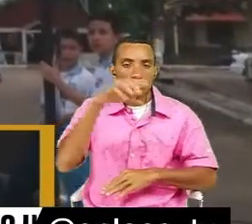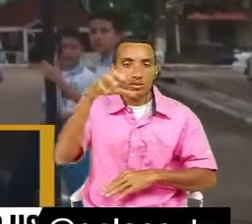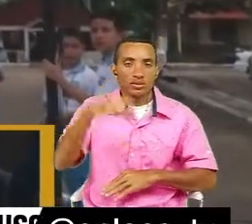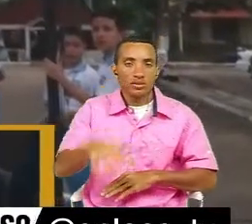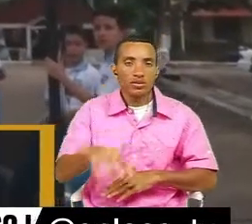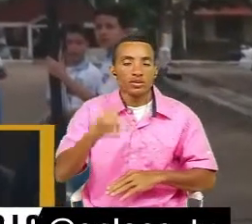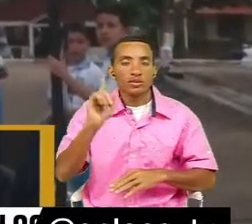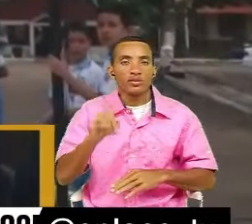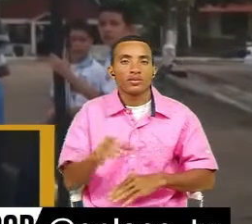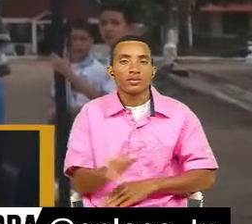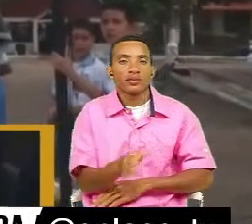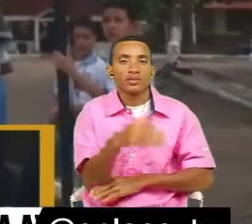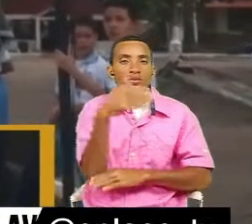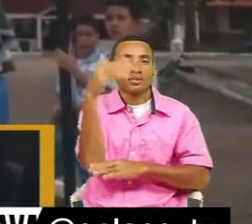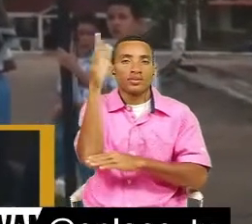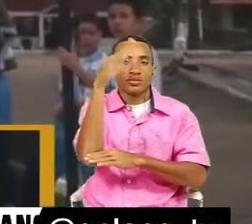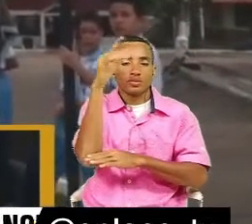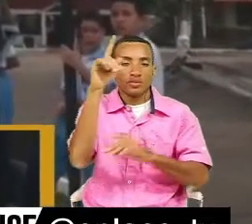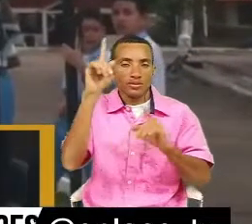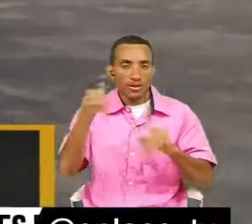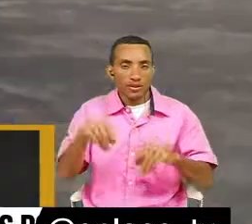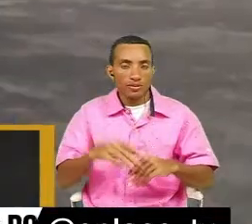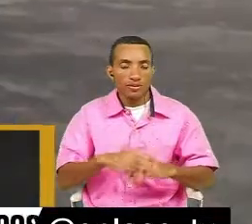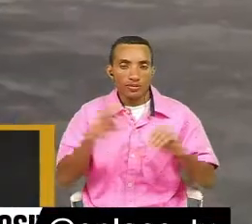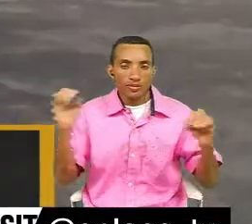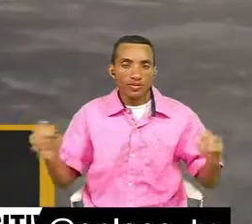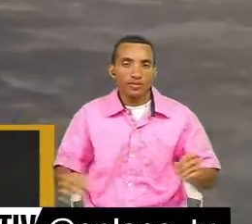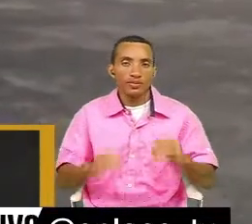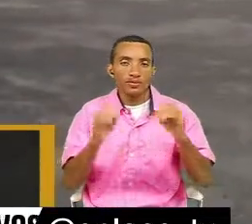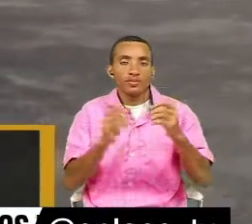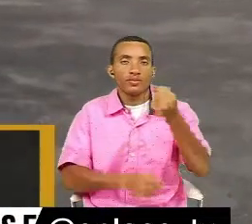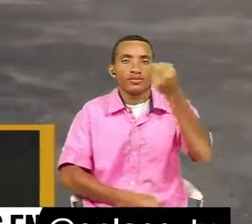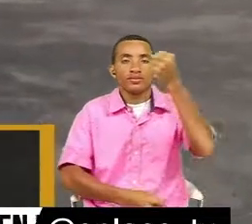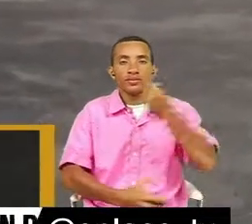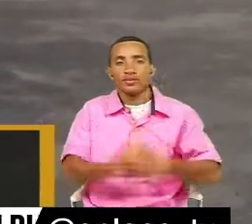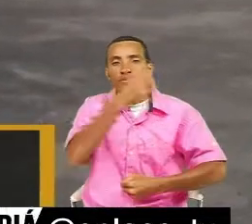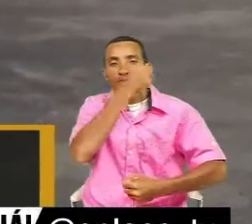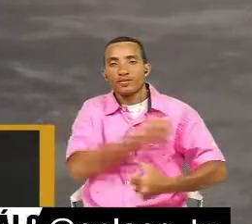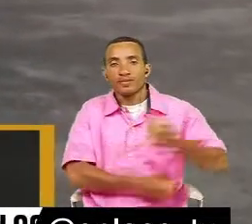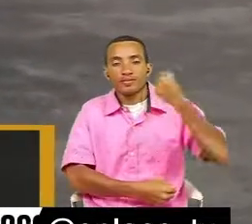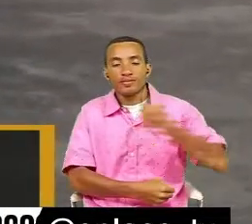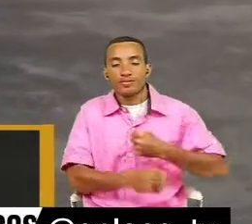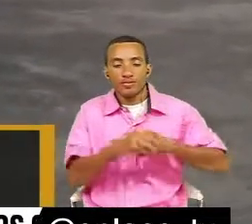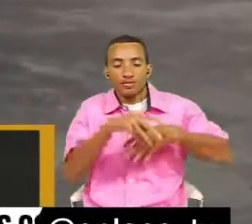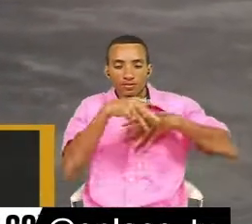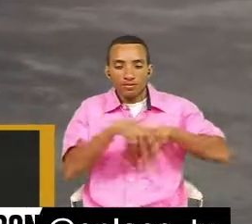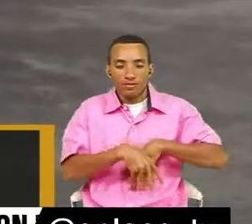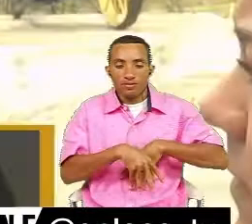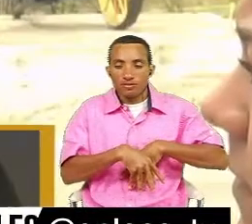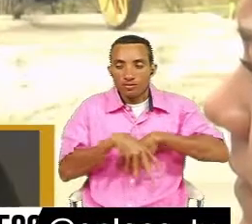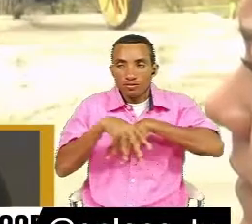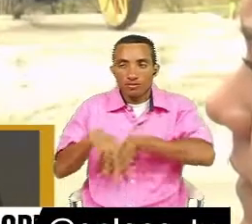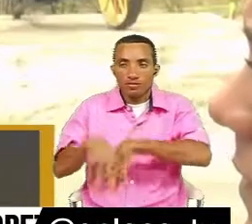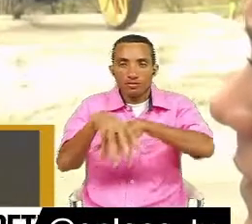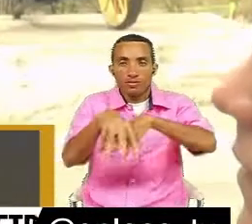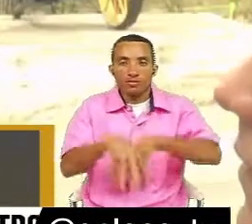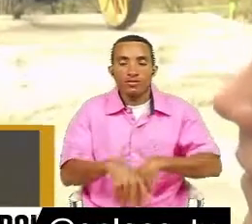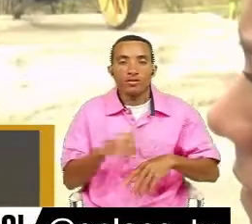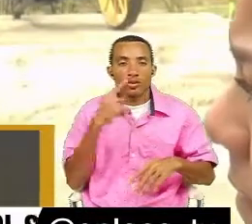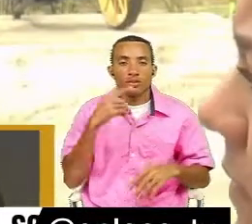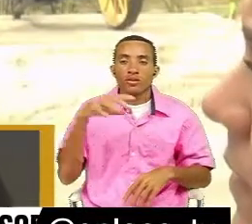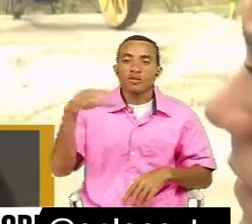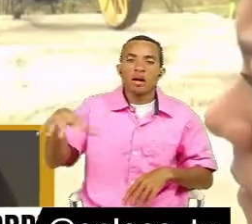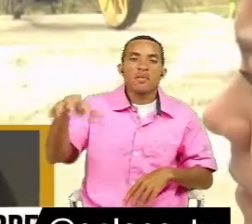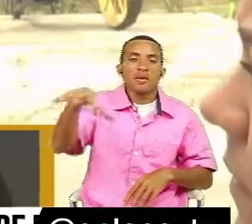izada del pabellón nacional, la izada de nuestras banderas, nuestras formaciones. Luego pasarían a conocer nuestras instalaciones,